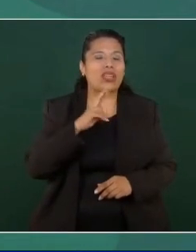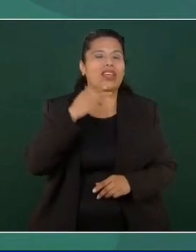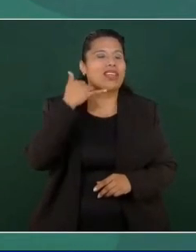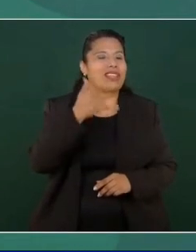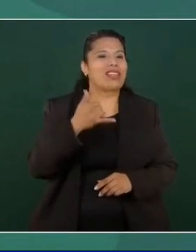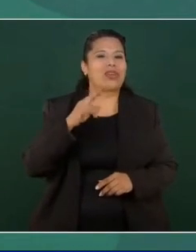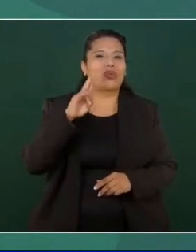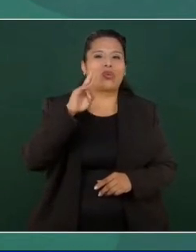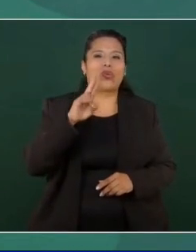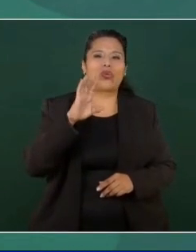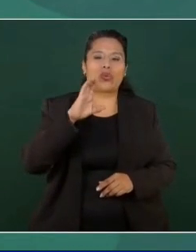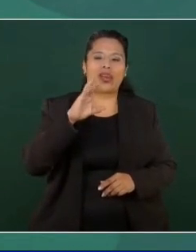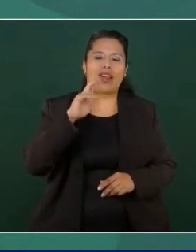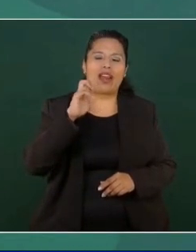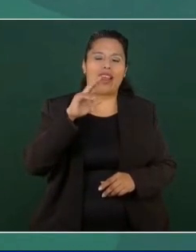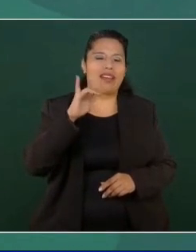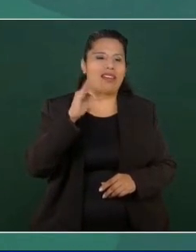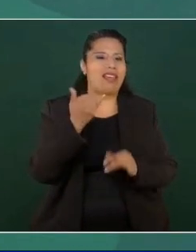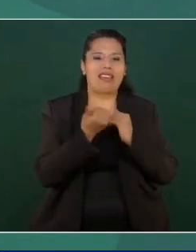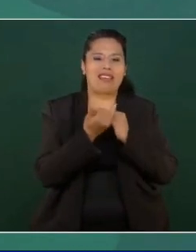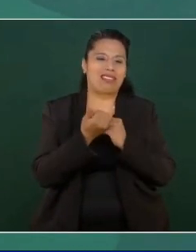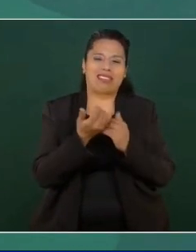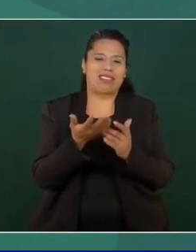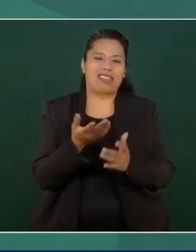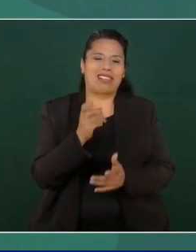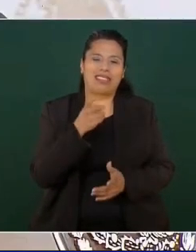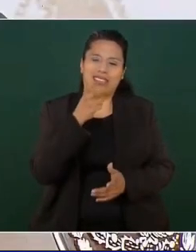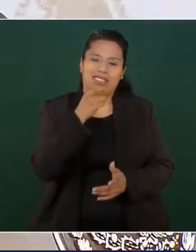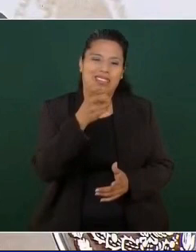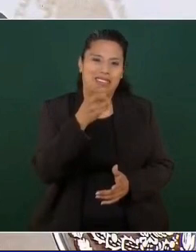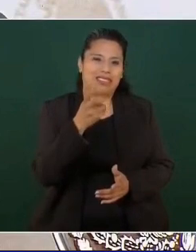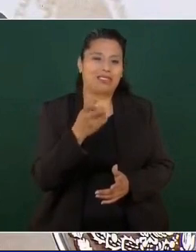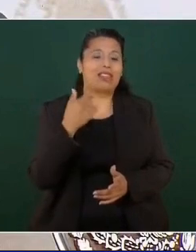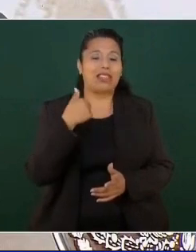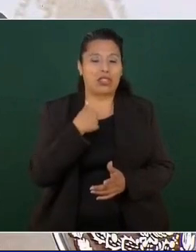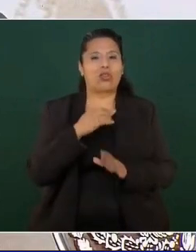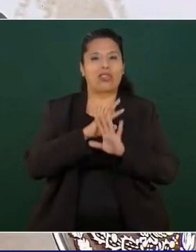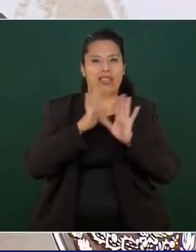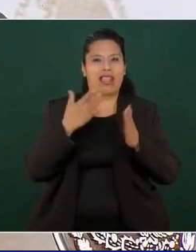Eso, y también, ya lo he dicho en otras ocasiones,